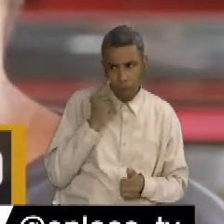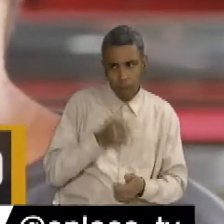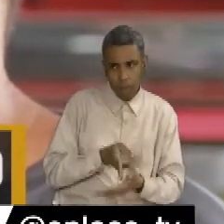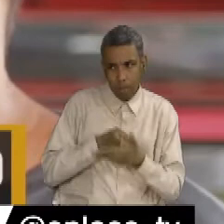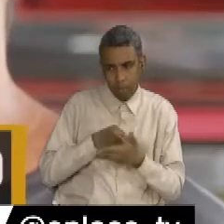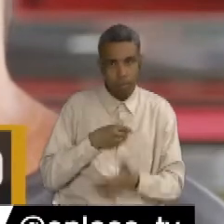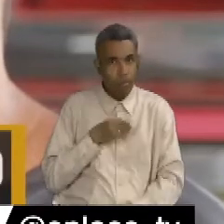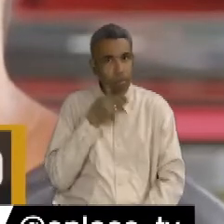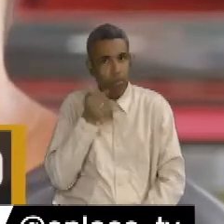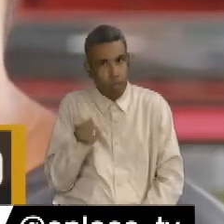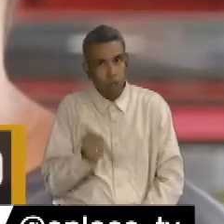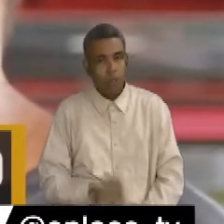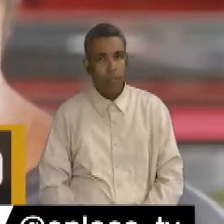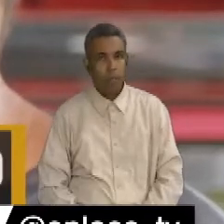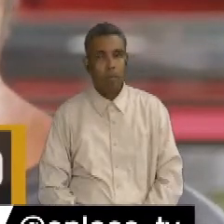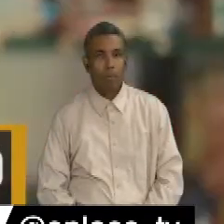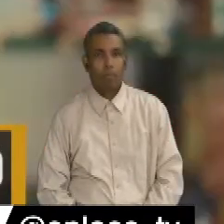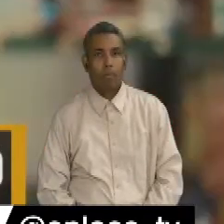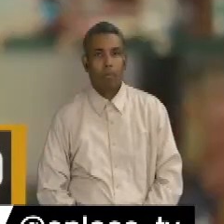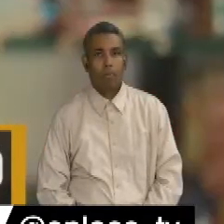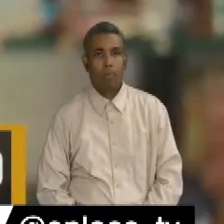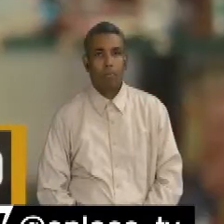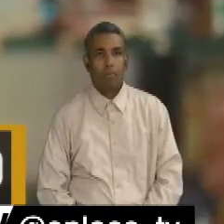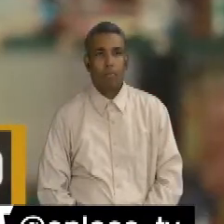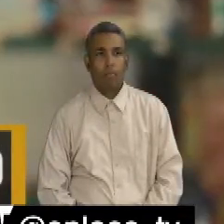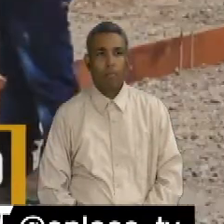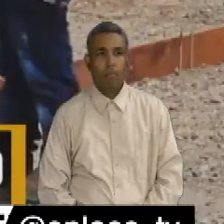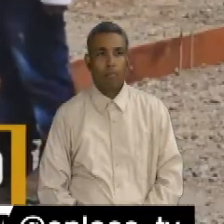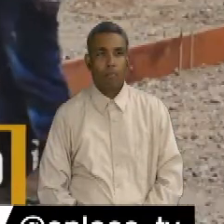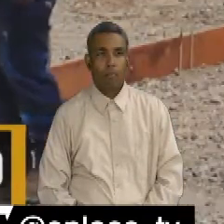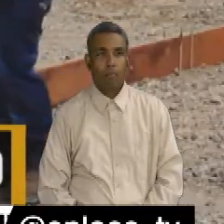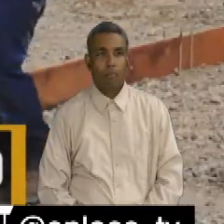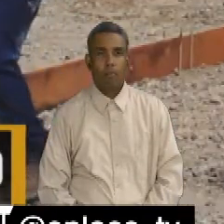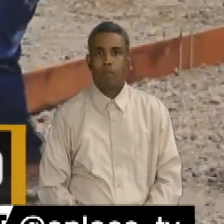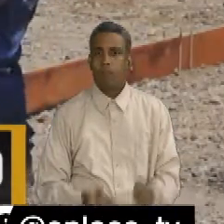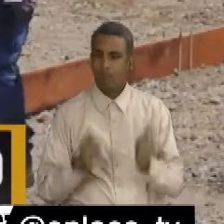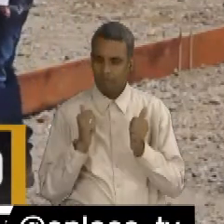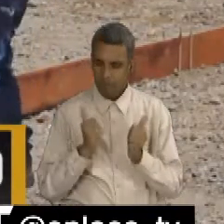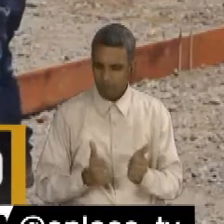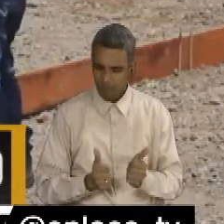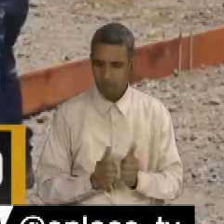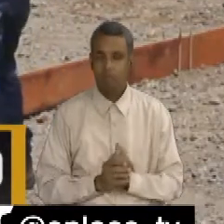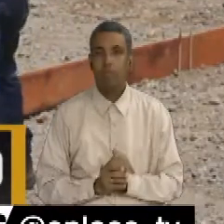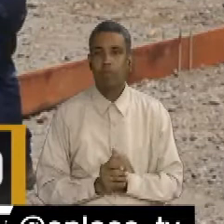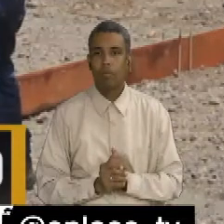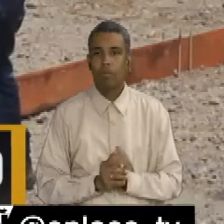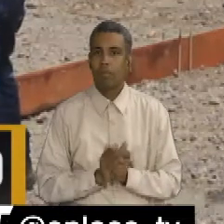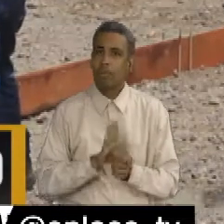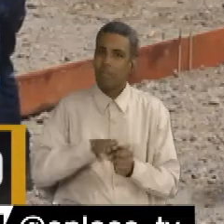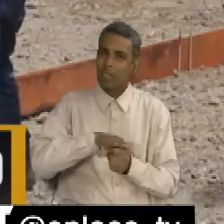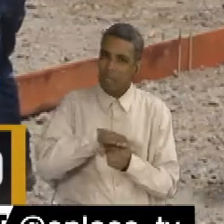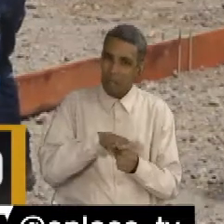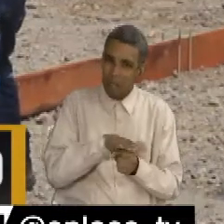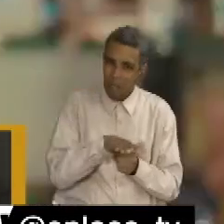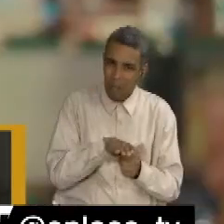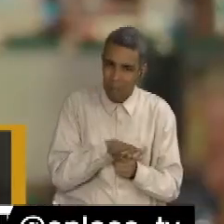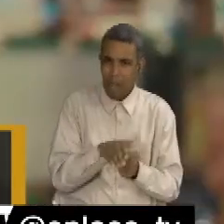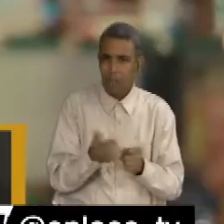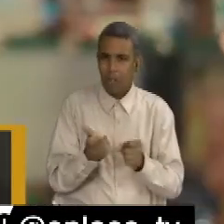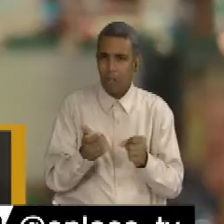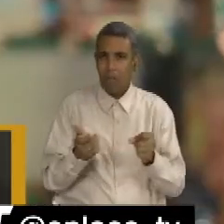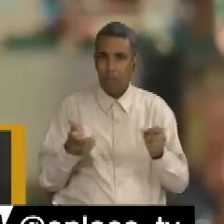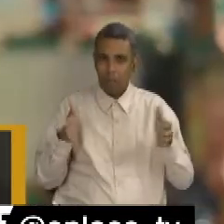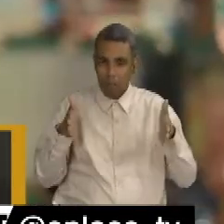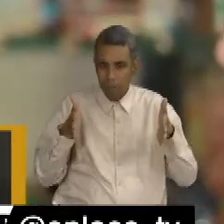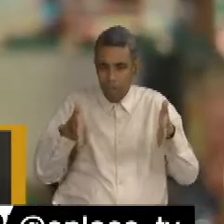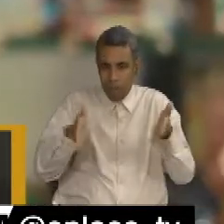mejoramiento el 100%. Bienestar para el barrio, muy excelente, porque el que da el barrio pavimentado, el barrio coge